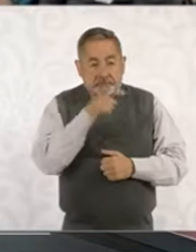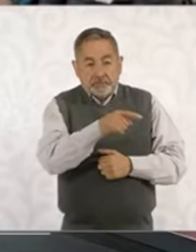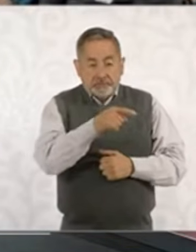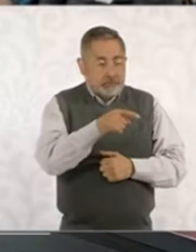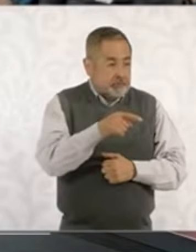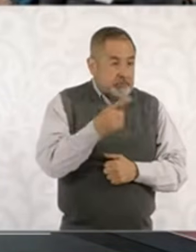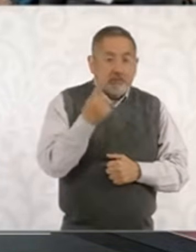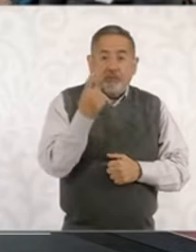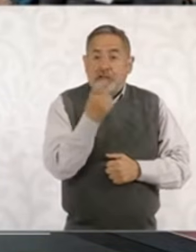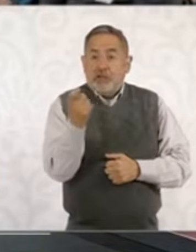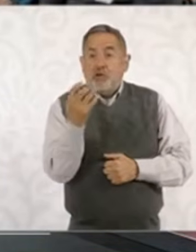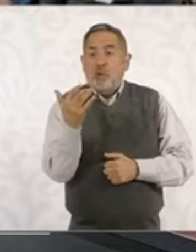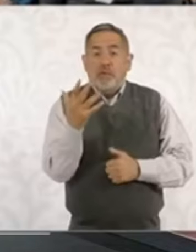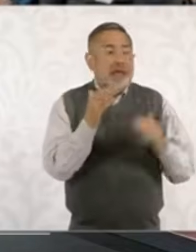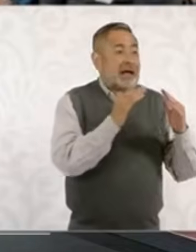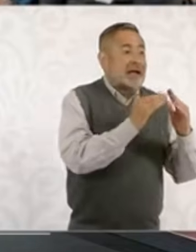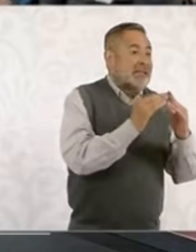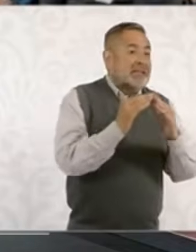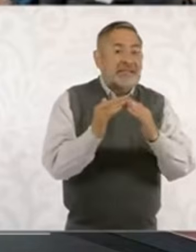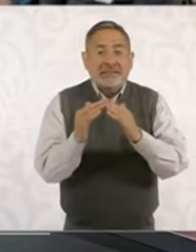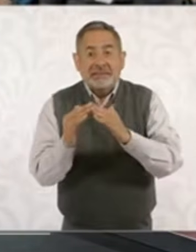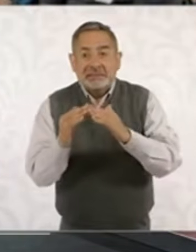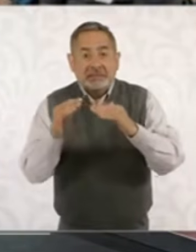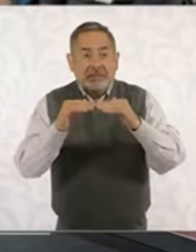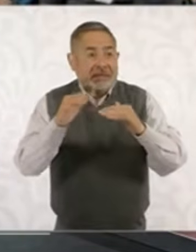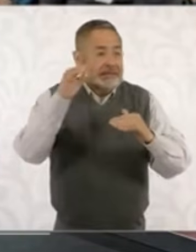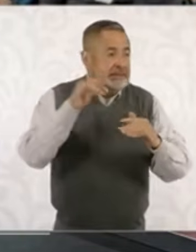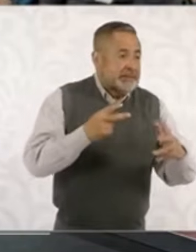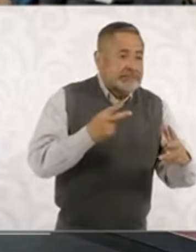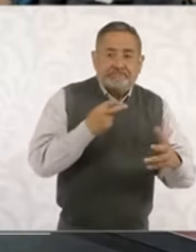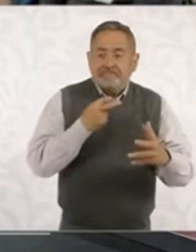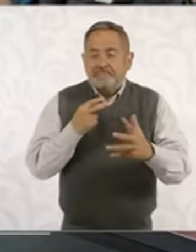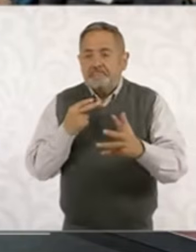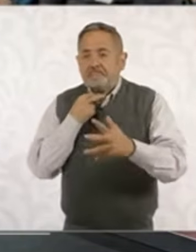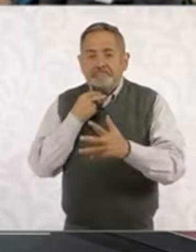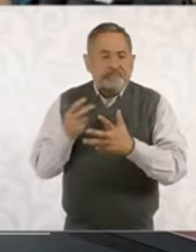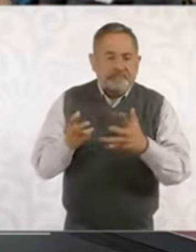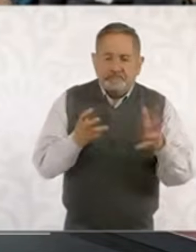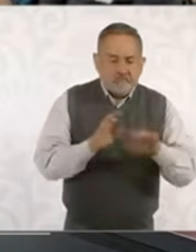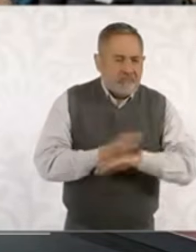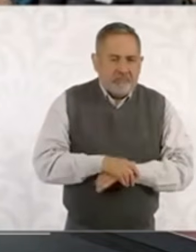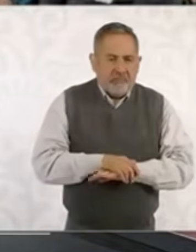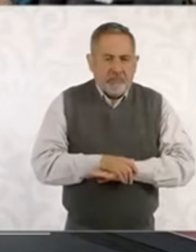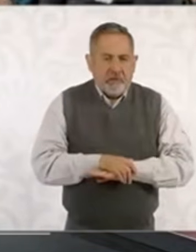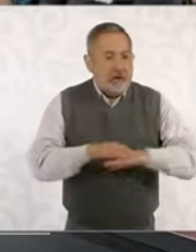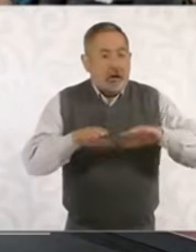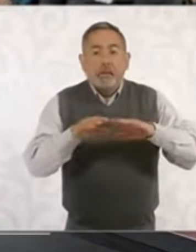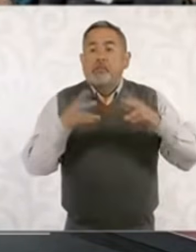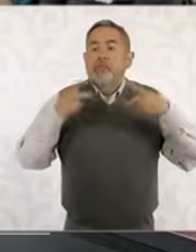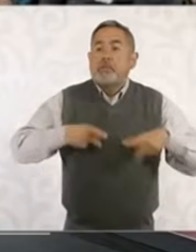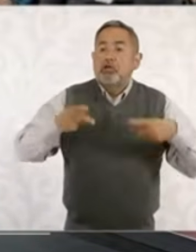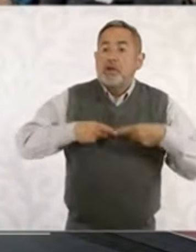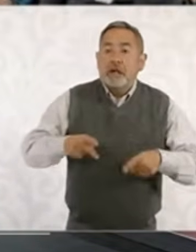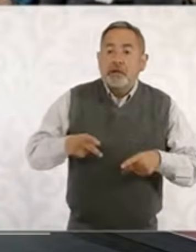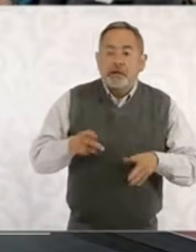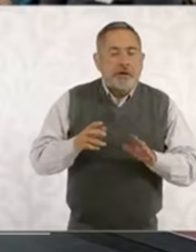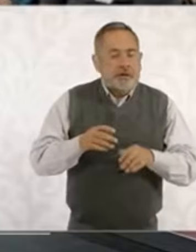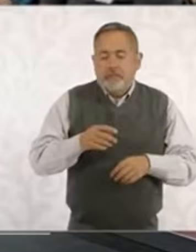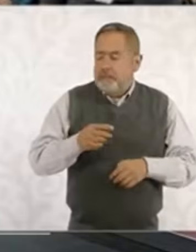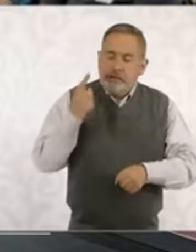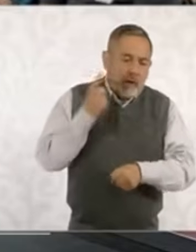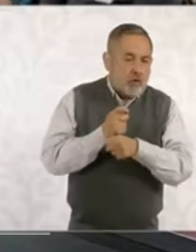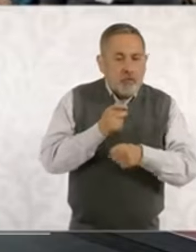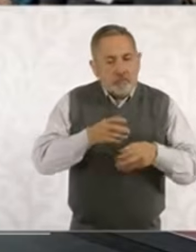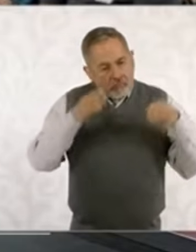150 viviendas, pasamos directamente priorizando y asignando de manera directa a adultos mayores y a